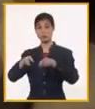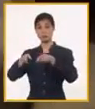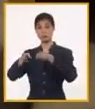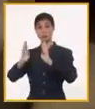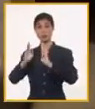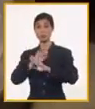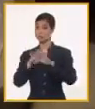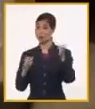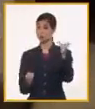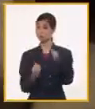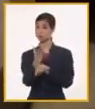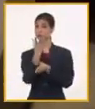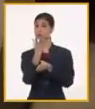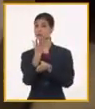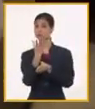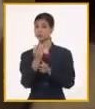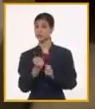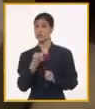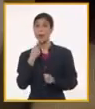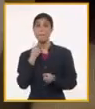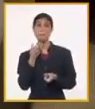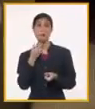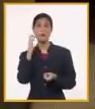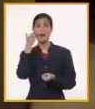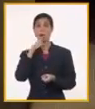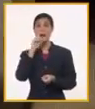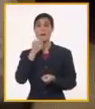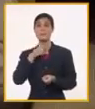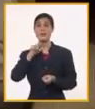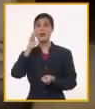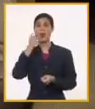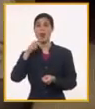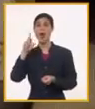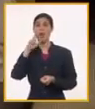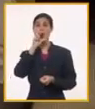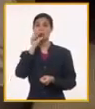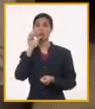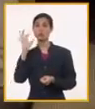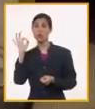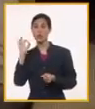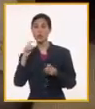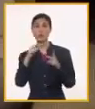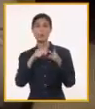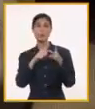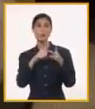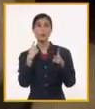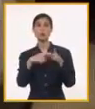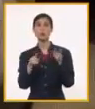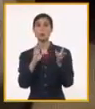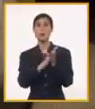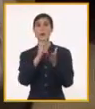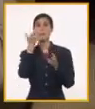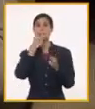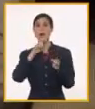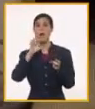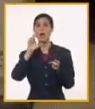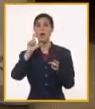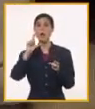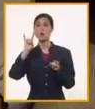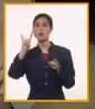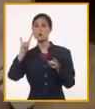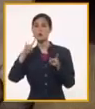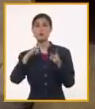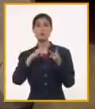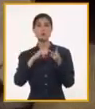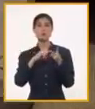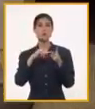hecho. Eso, Abelardo Buche era el de nefrología, estaba Macú en que es la